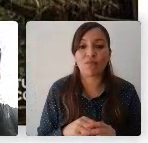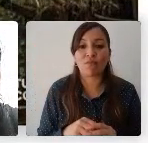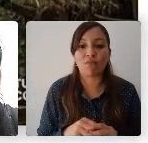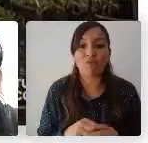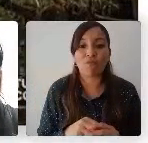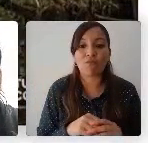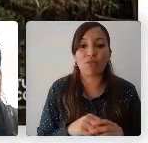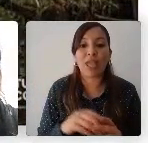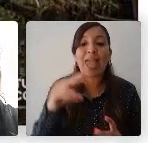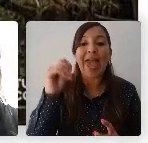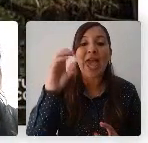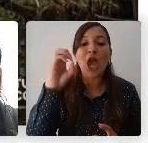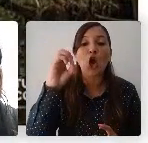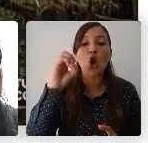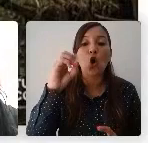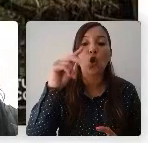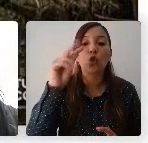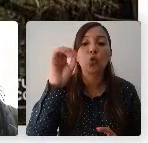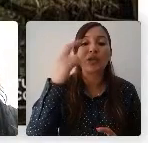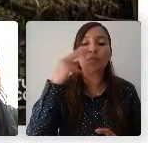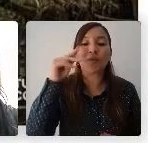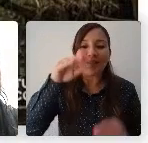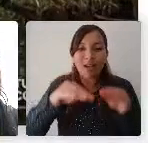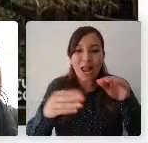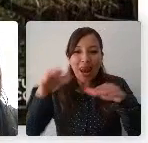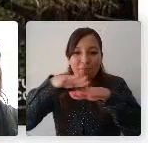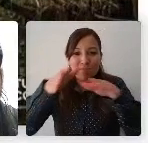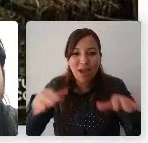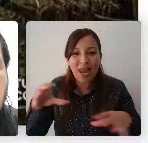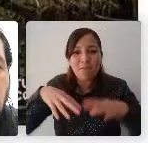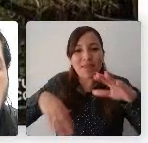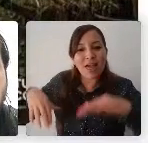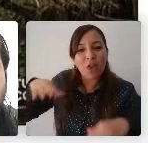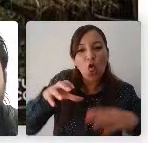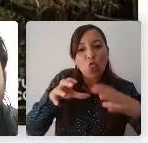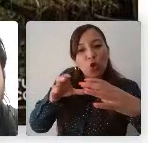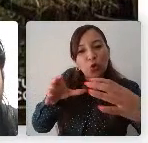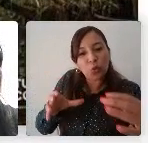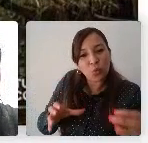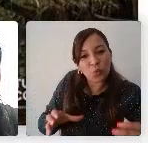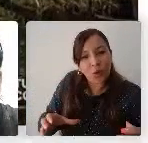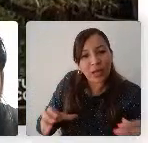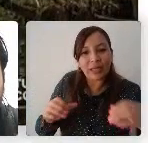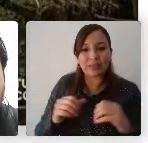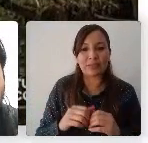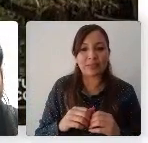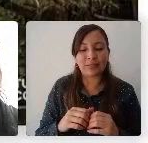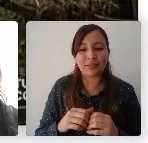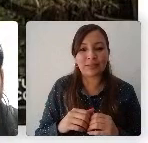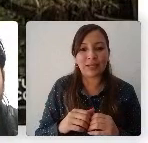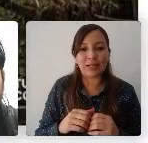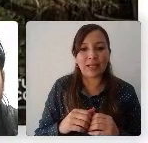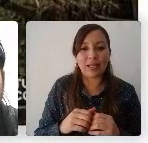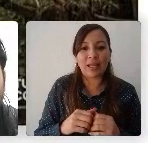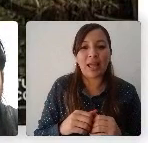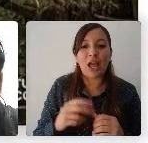al tema de ecoturismo, ¿no? Justamente por encontrarse en espacios como los bosques secos de la parte norte, como también